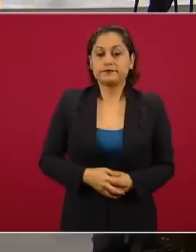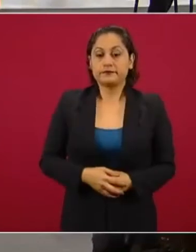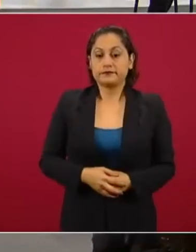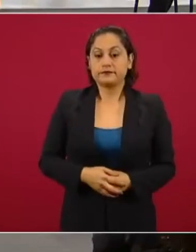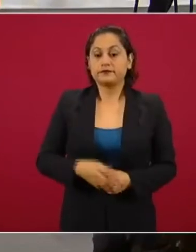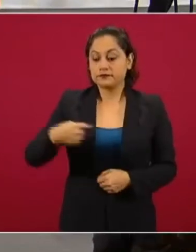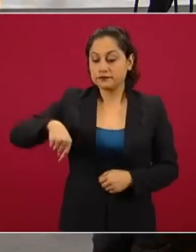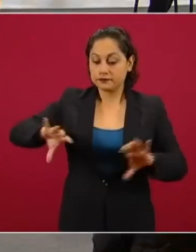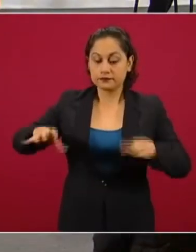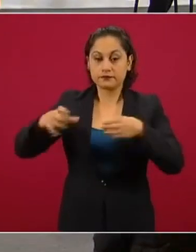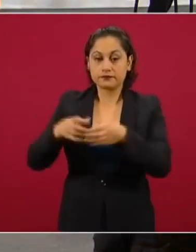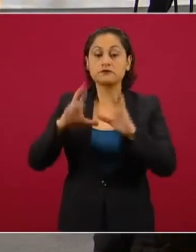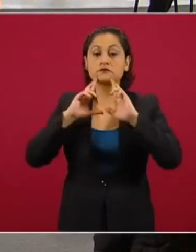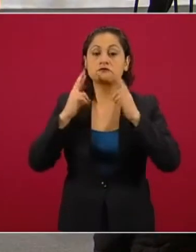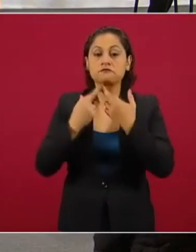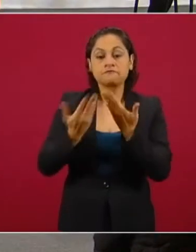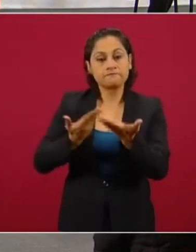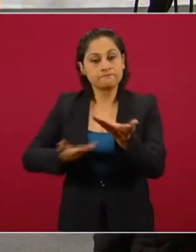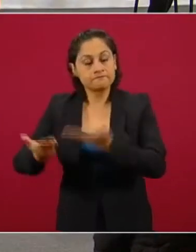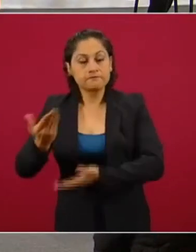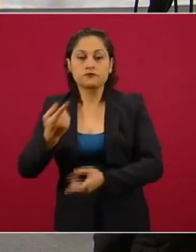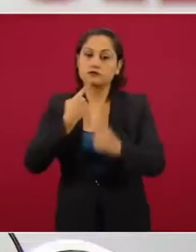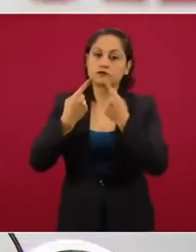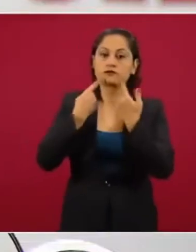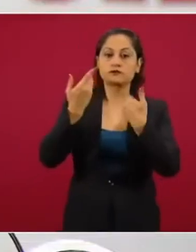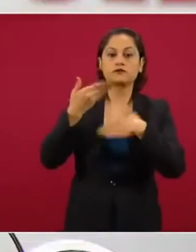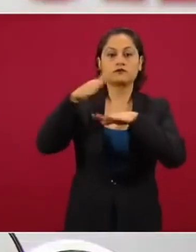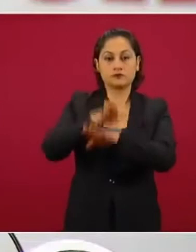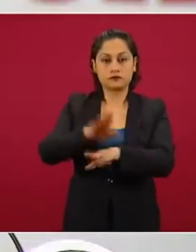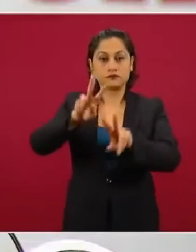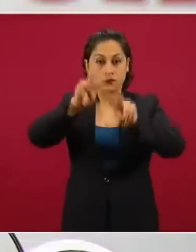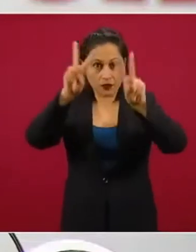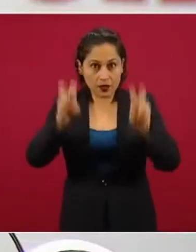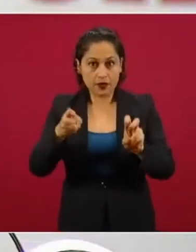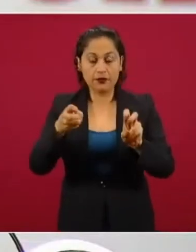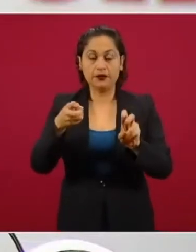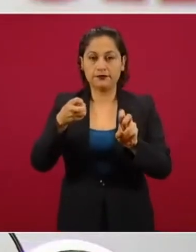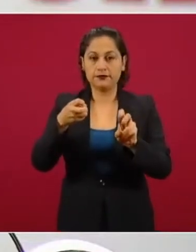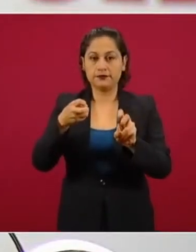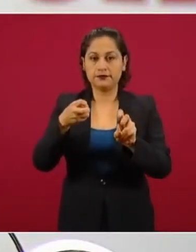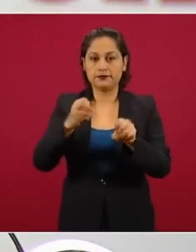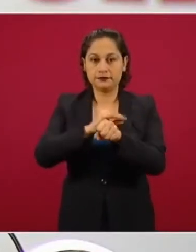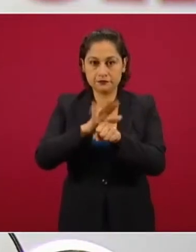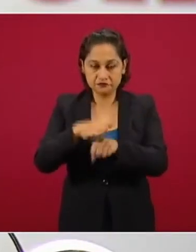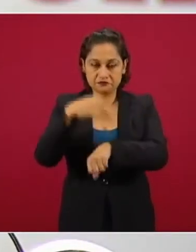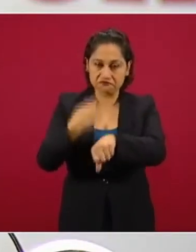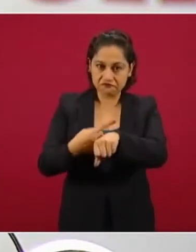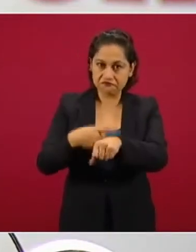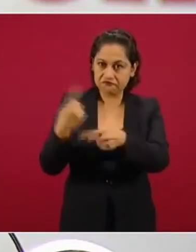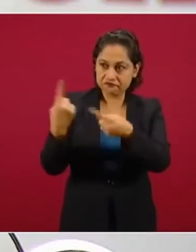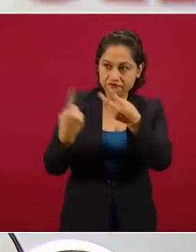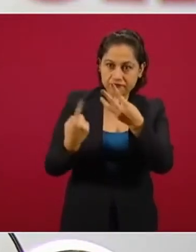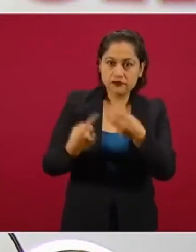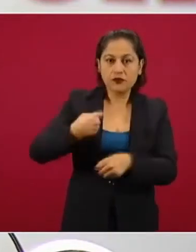una conversación, como siempre, muy productiva, de carácter técnico, en donde entramos a algunos detalles sobre